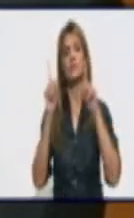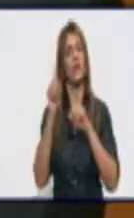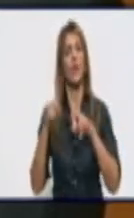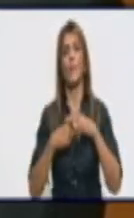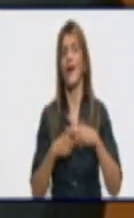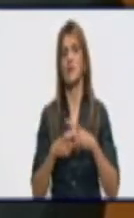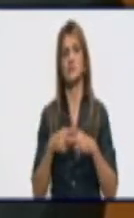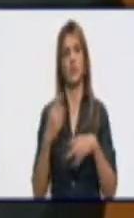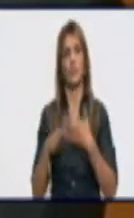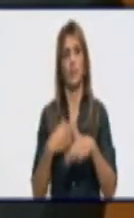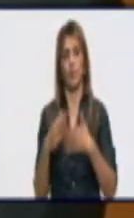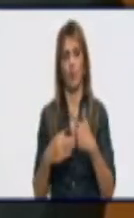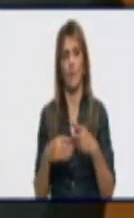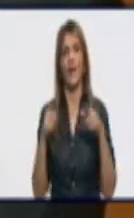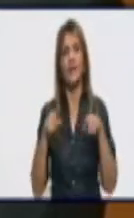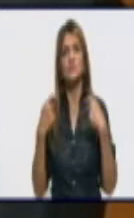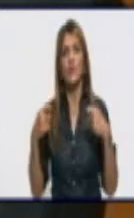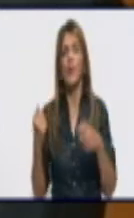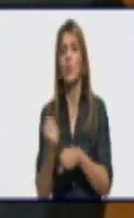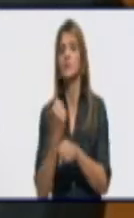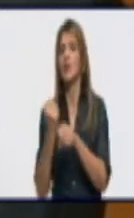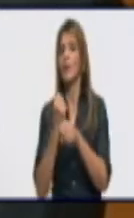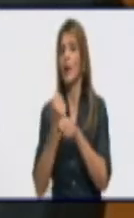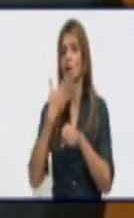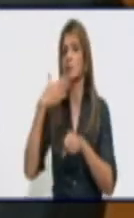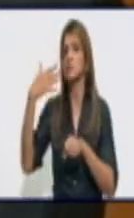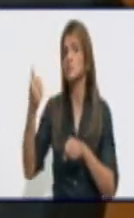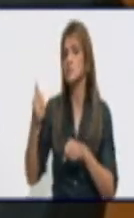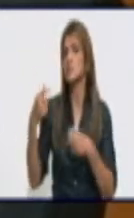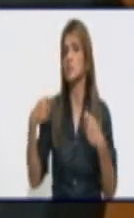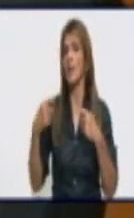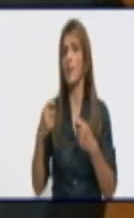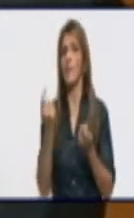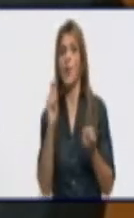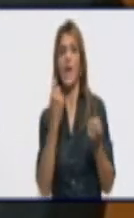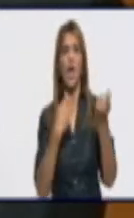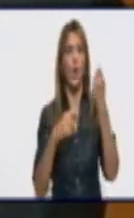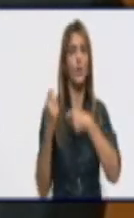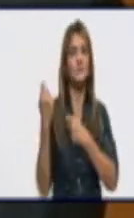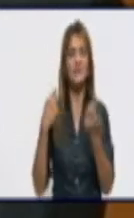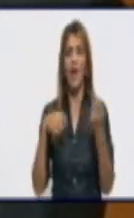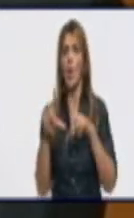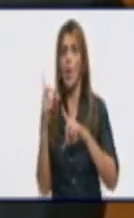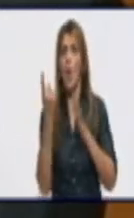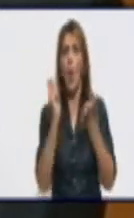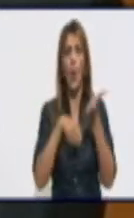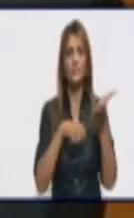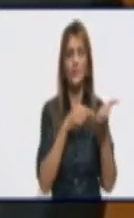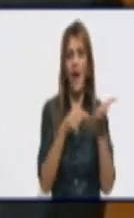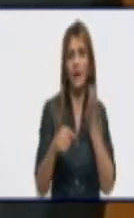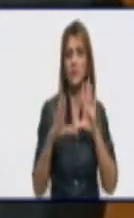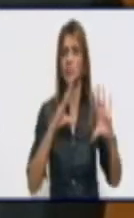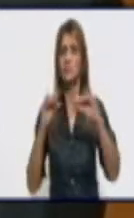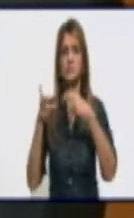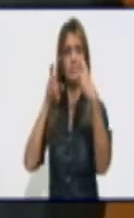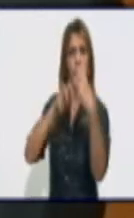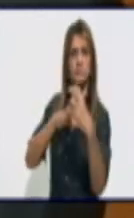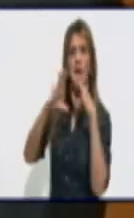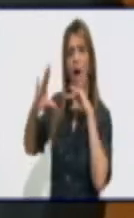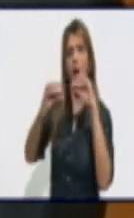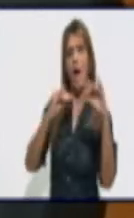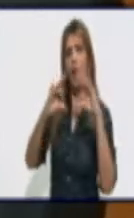Que hay que instrumentarla, que hay que negociar en ese proceso de contratación, que hay que